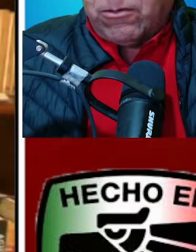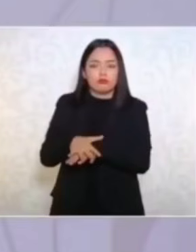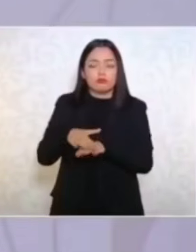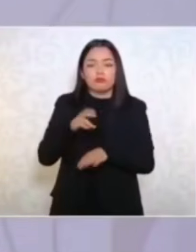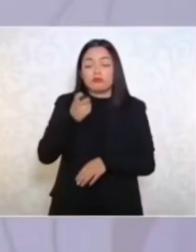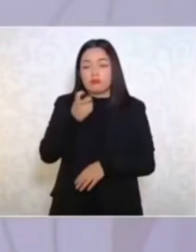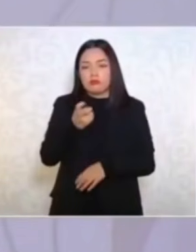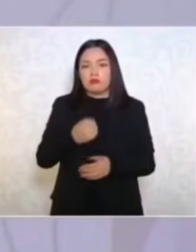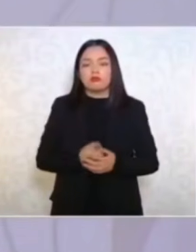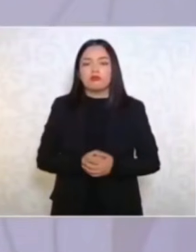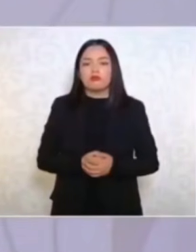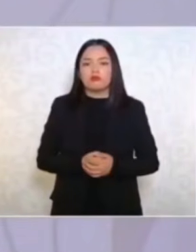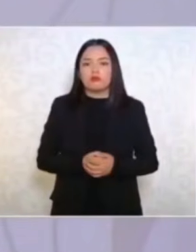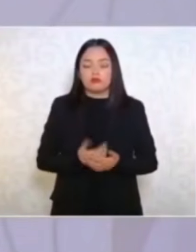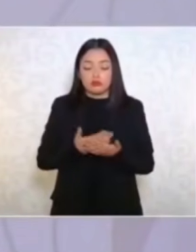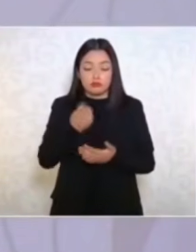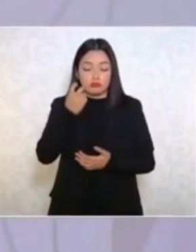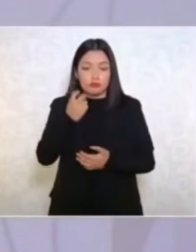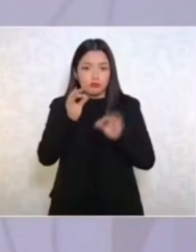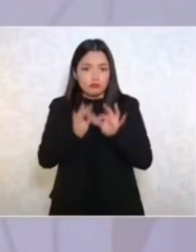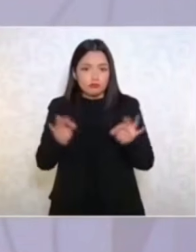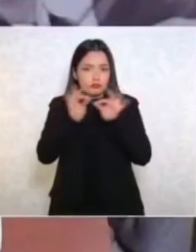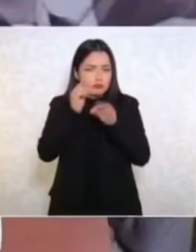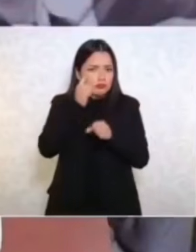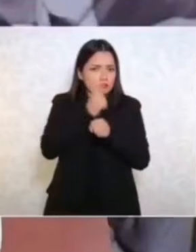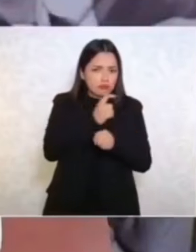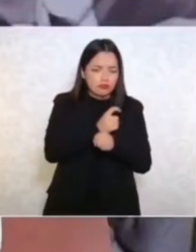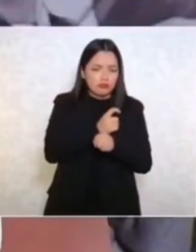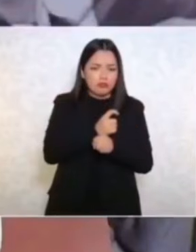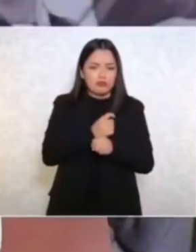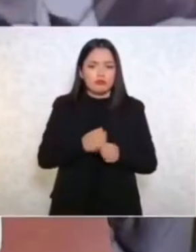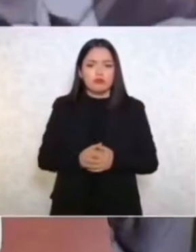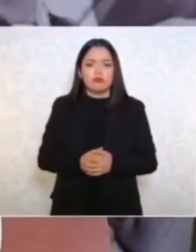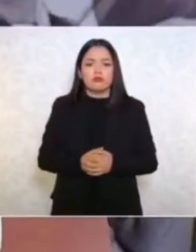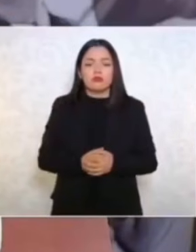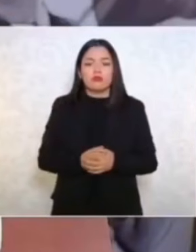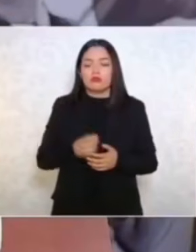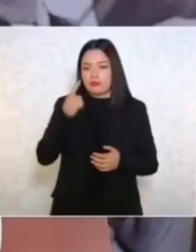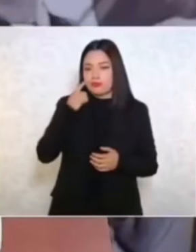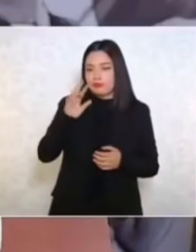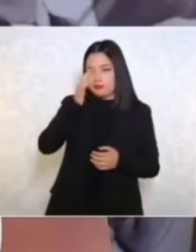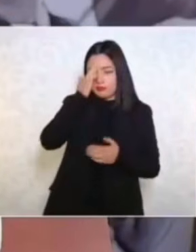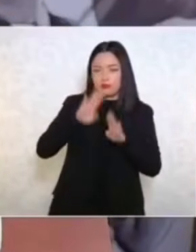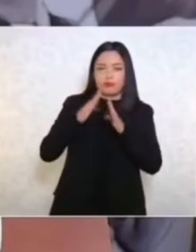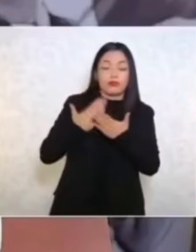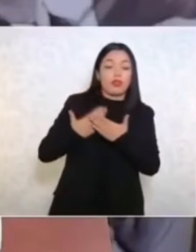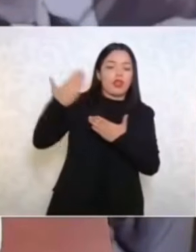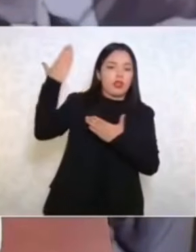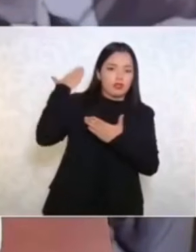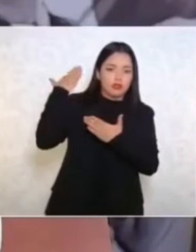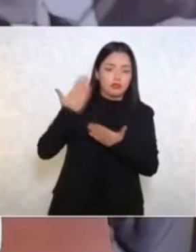con Vamos a ir a este video sobre el mismo tema de los aranceles del Tratado de Libre